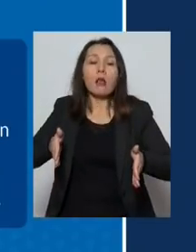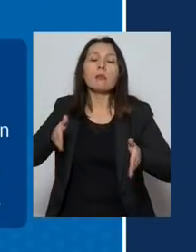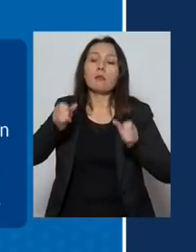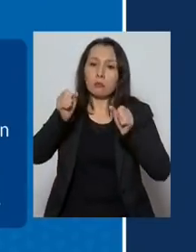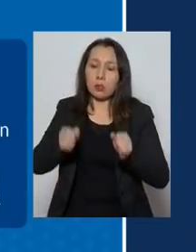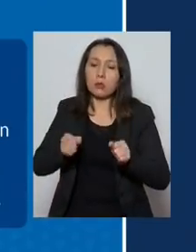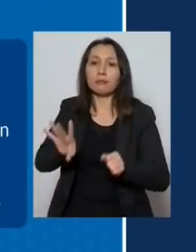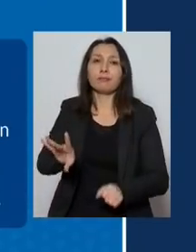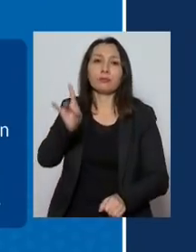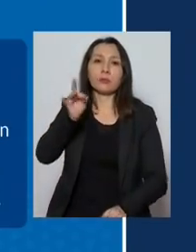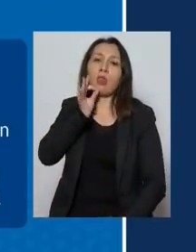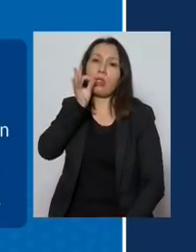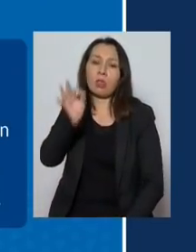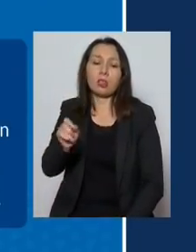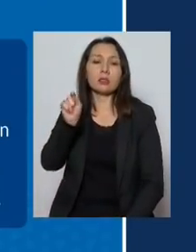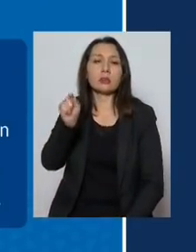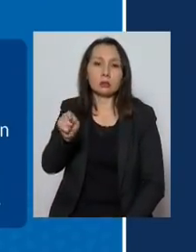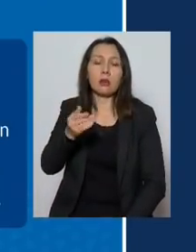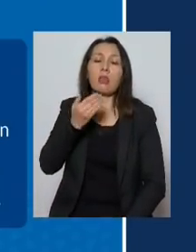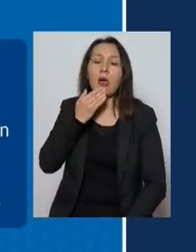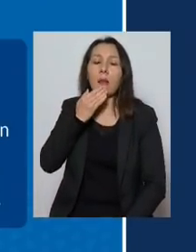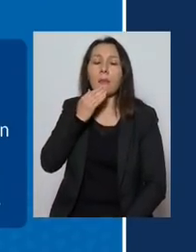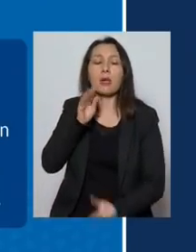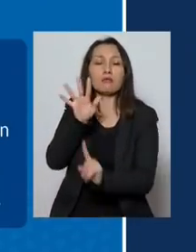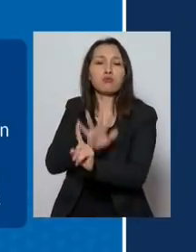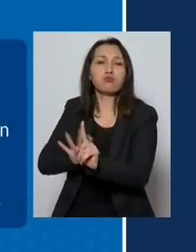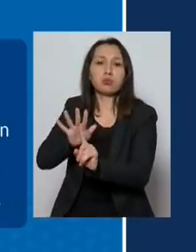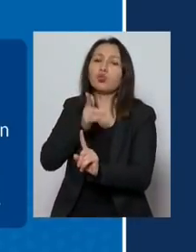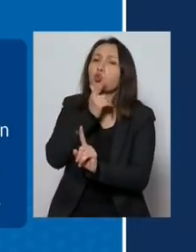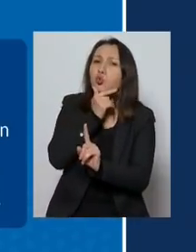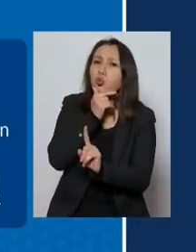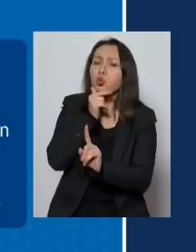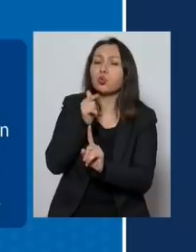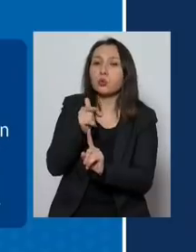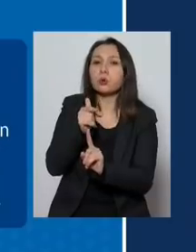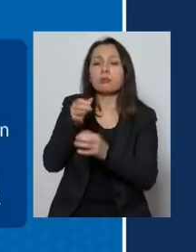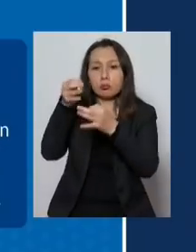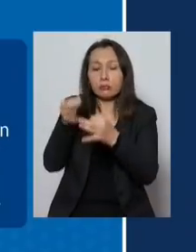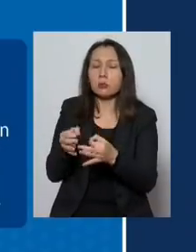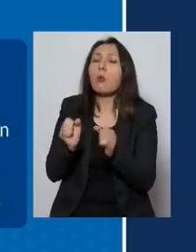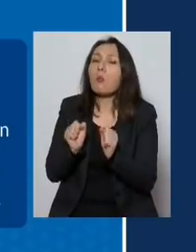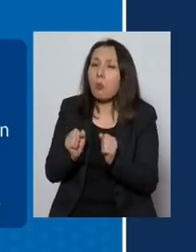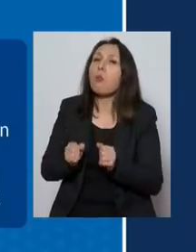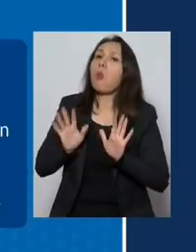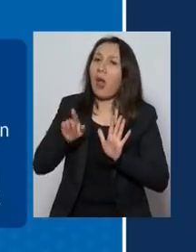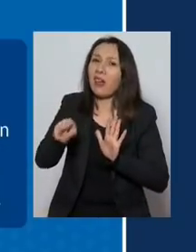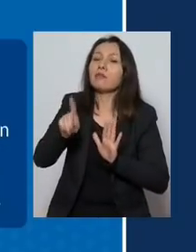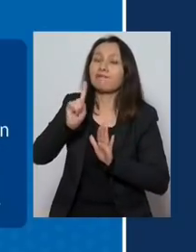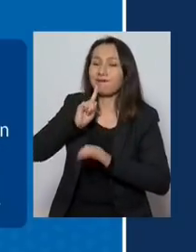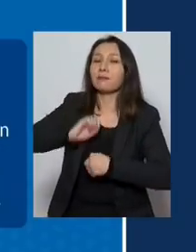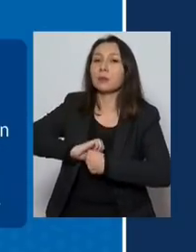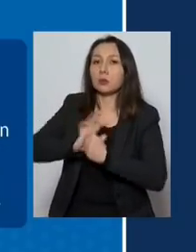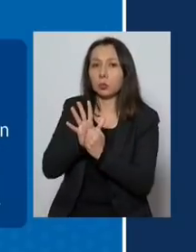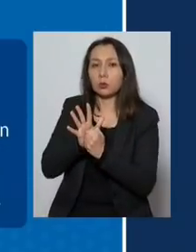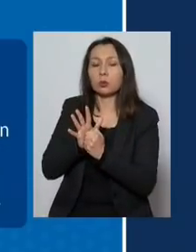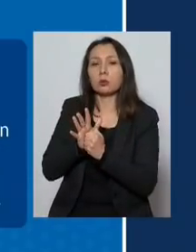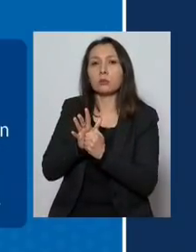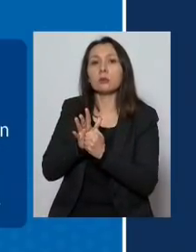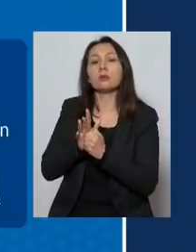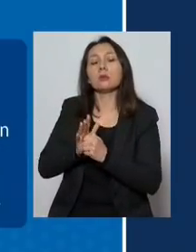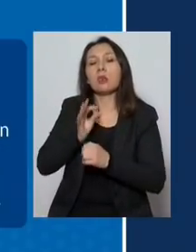se va a denominar como un caso sospechoso, perdón, como un caso probable, y se va